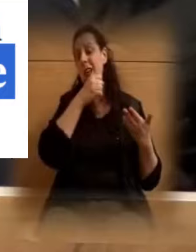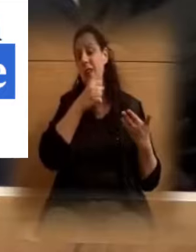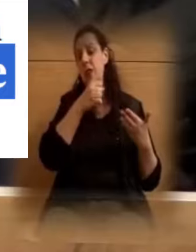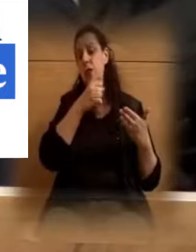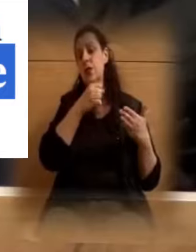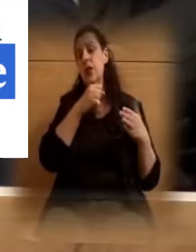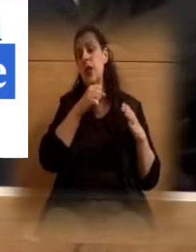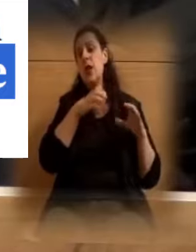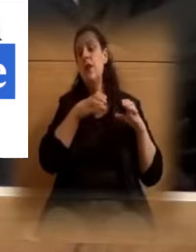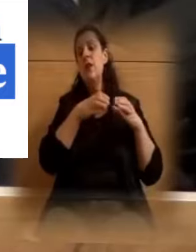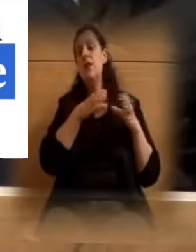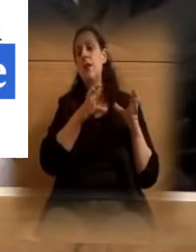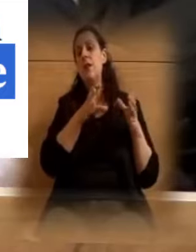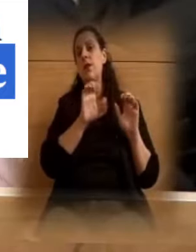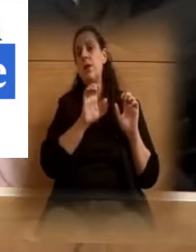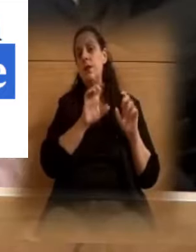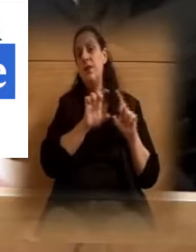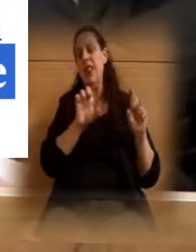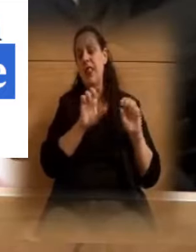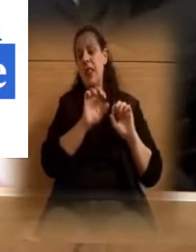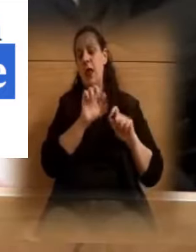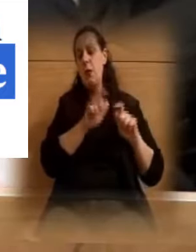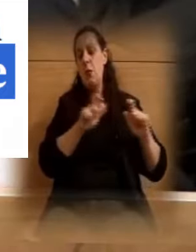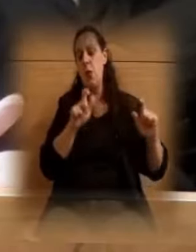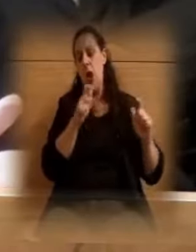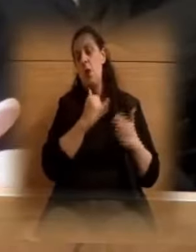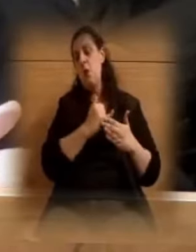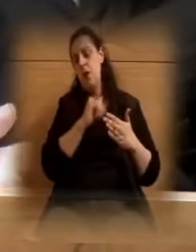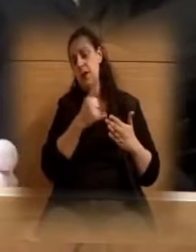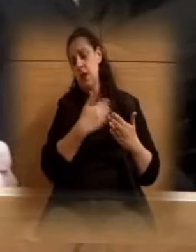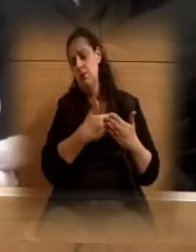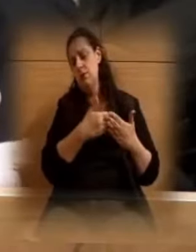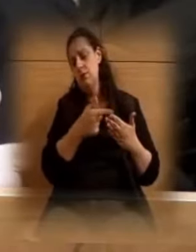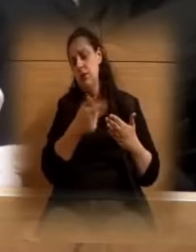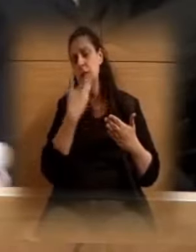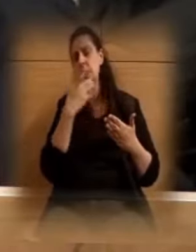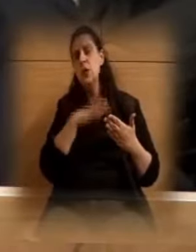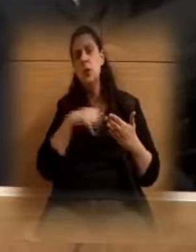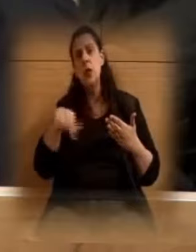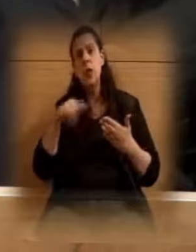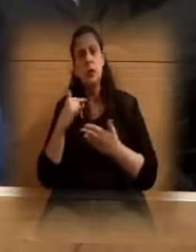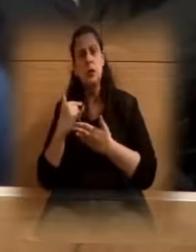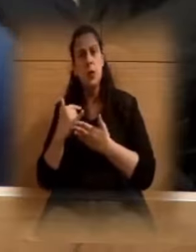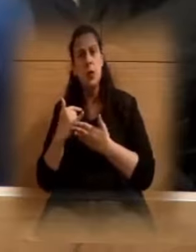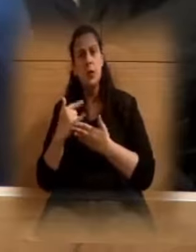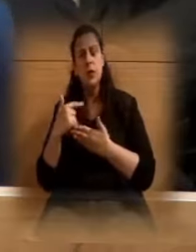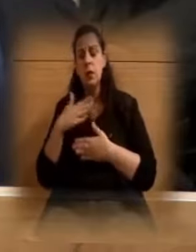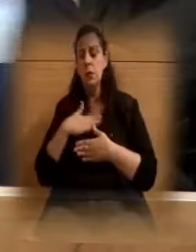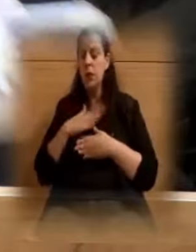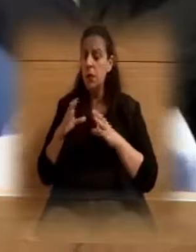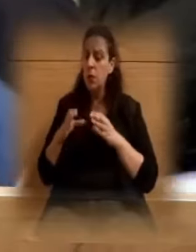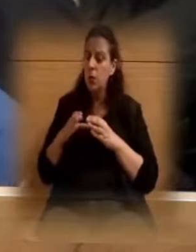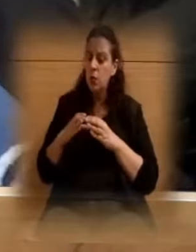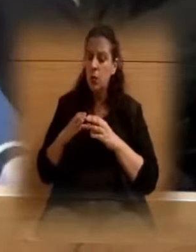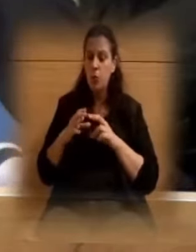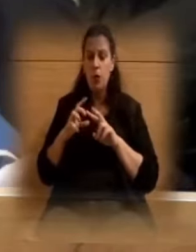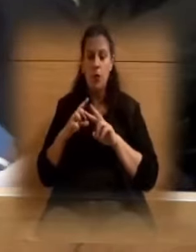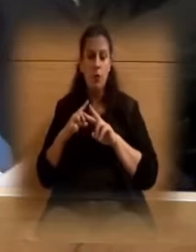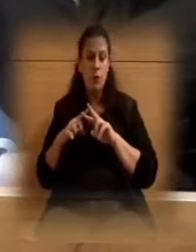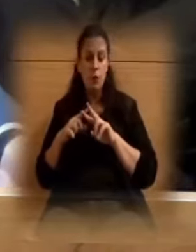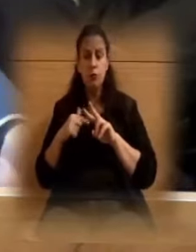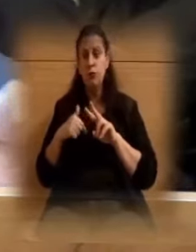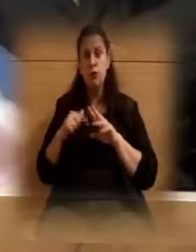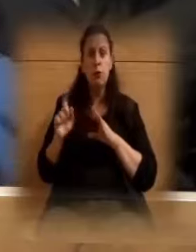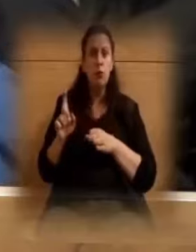frento popular que hay muchísimas pruebas y están reflejadas Entonces cuando ustedes tengan pruebas de que mi grupo mi el partido político al